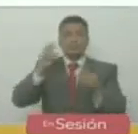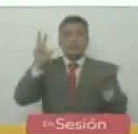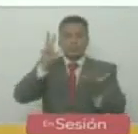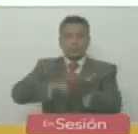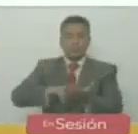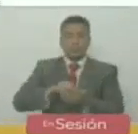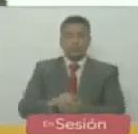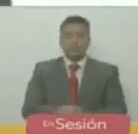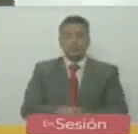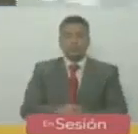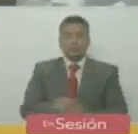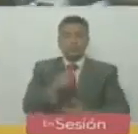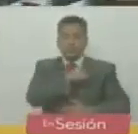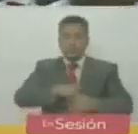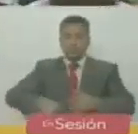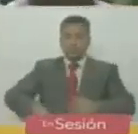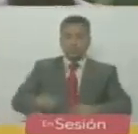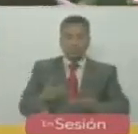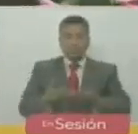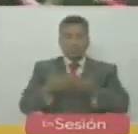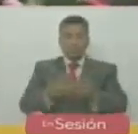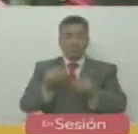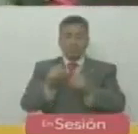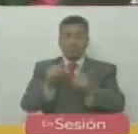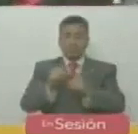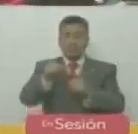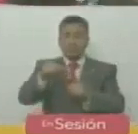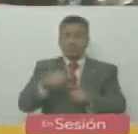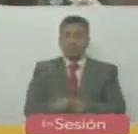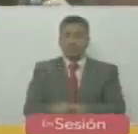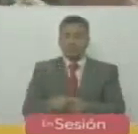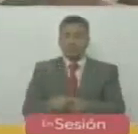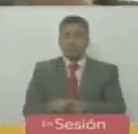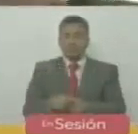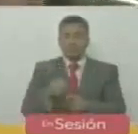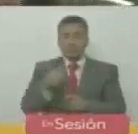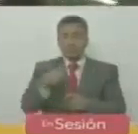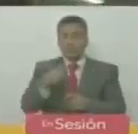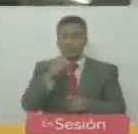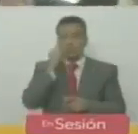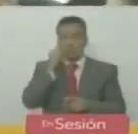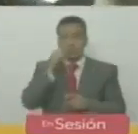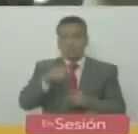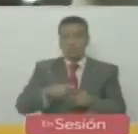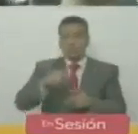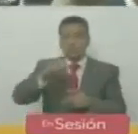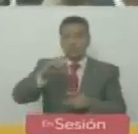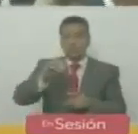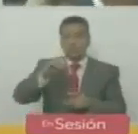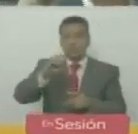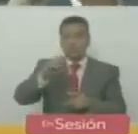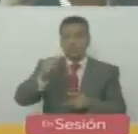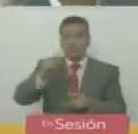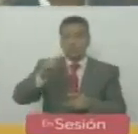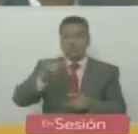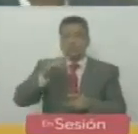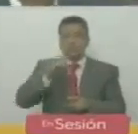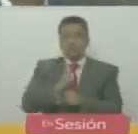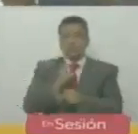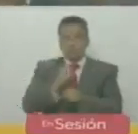aprobado. El presidente cedió el derecho de palabra al excelentísimo señor Óscar Alberto